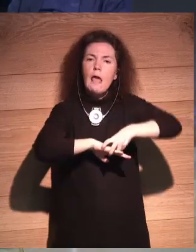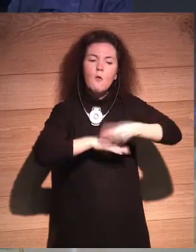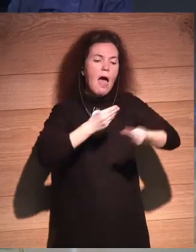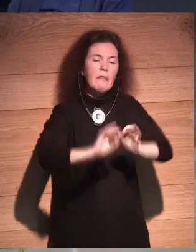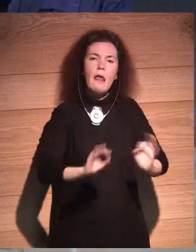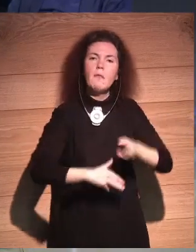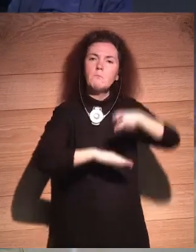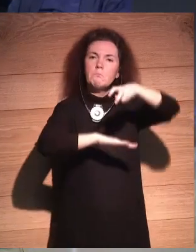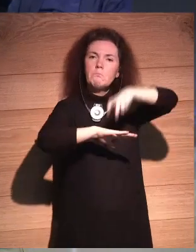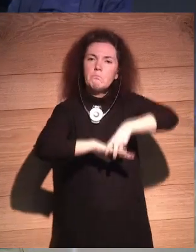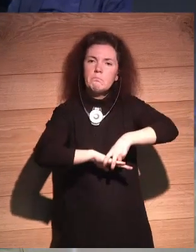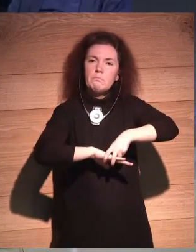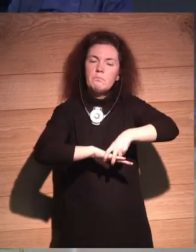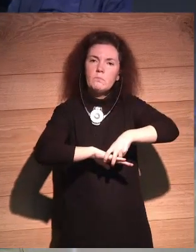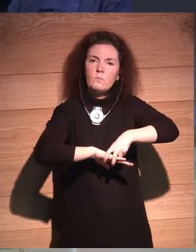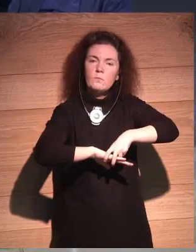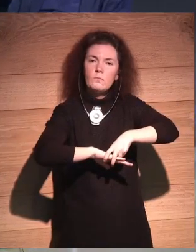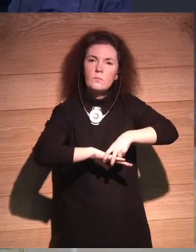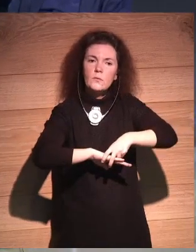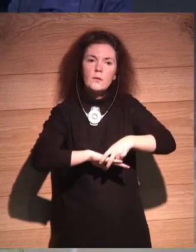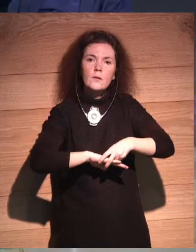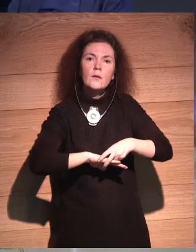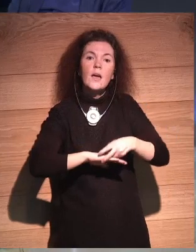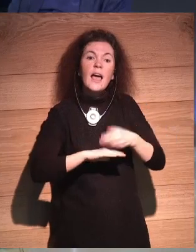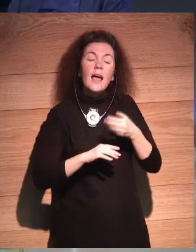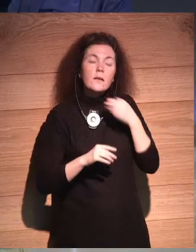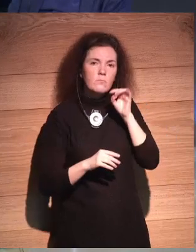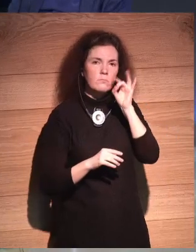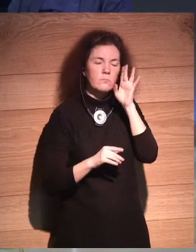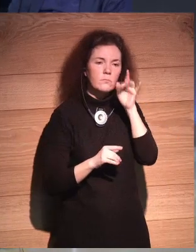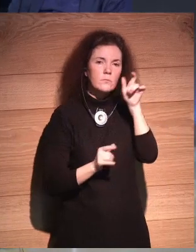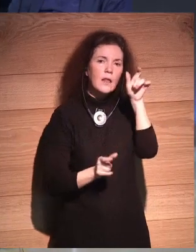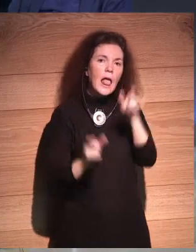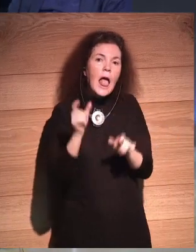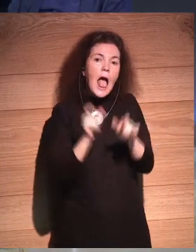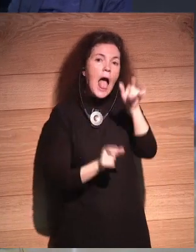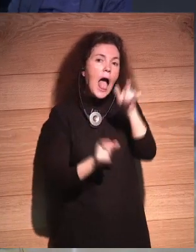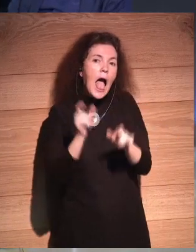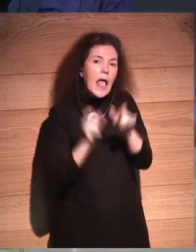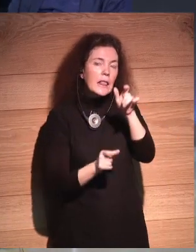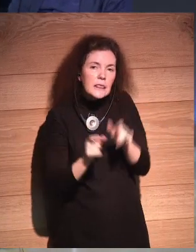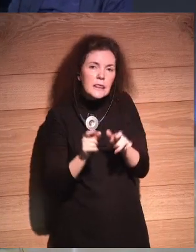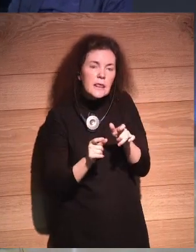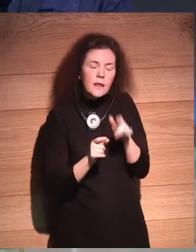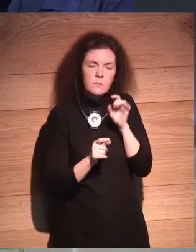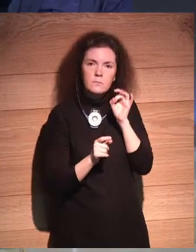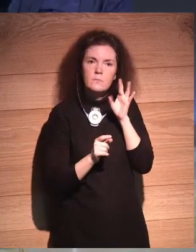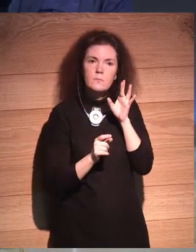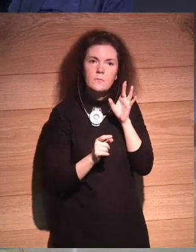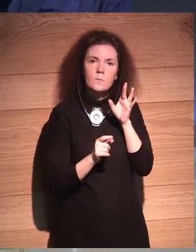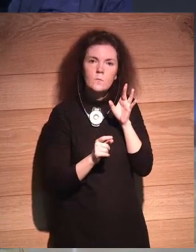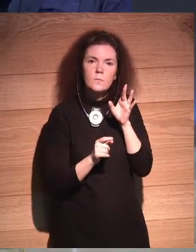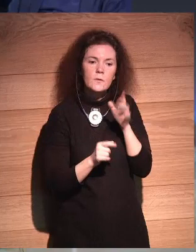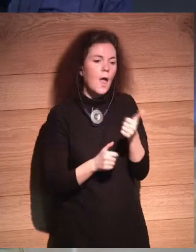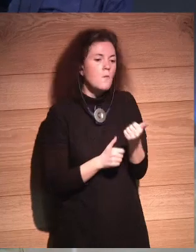nada. Y lo que fue sorprendente es que muchos de estos cobayas humanos le daban